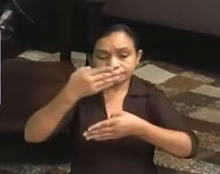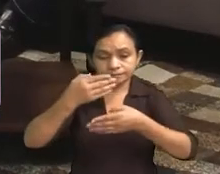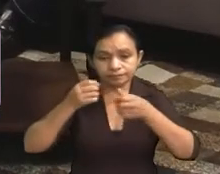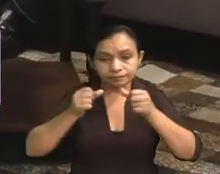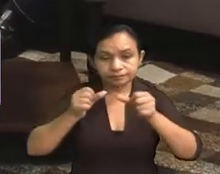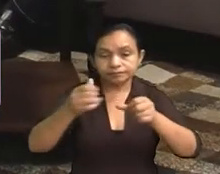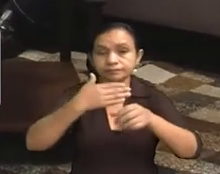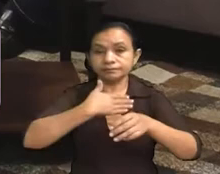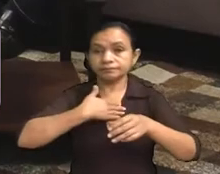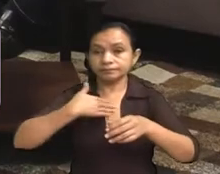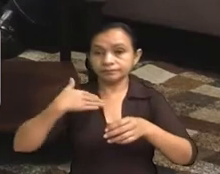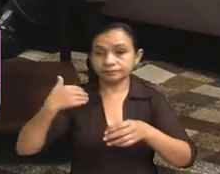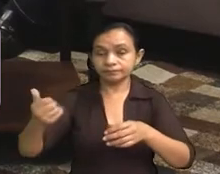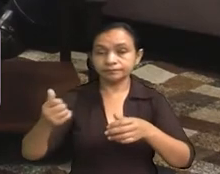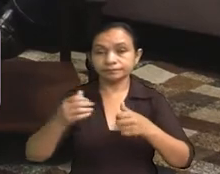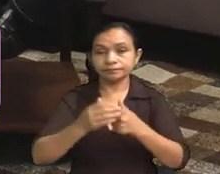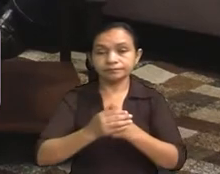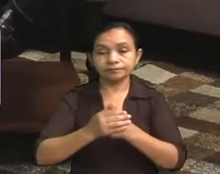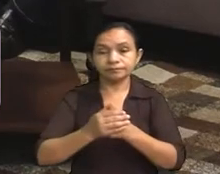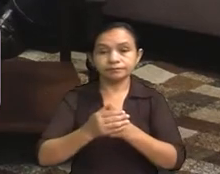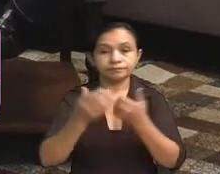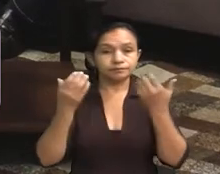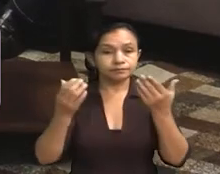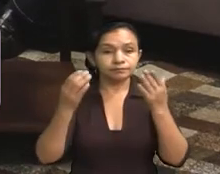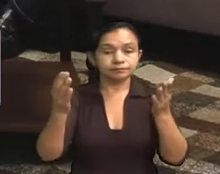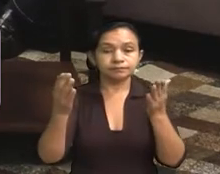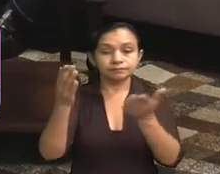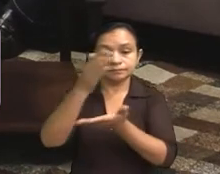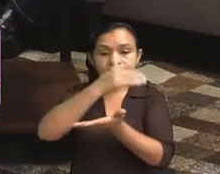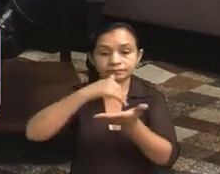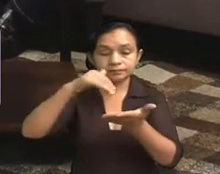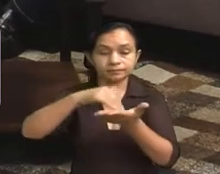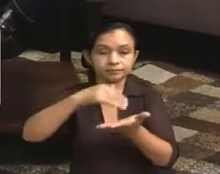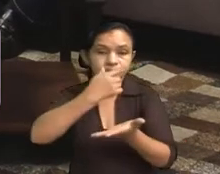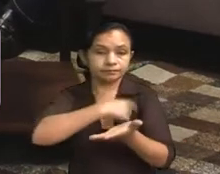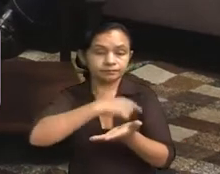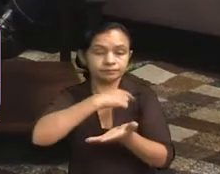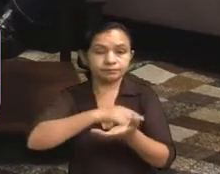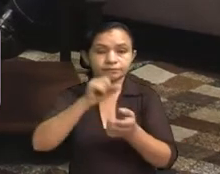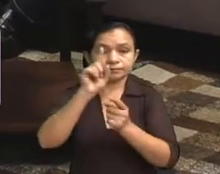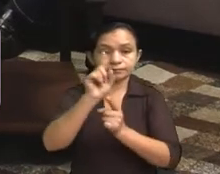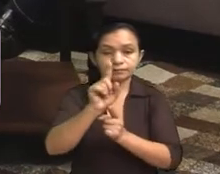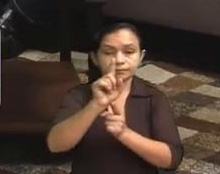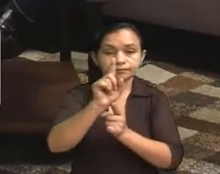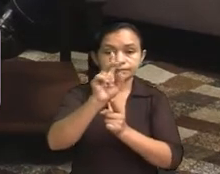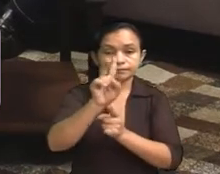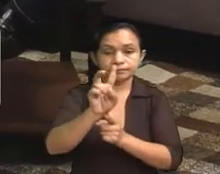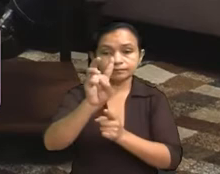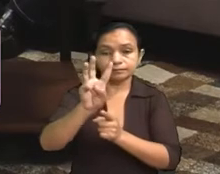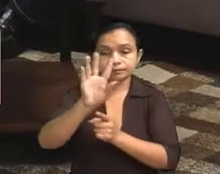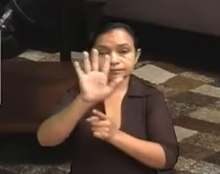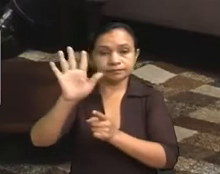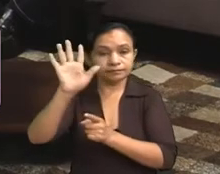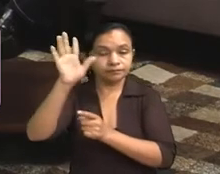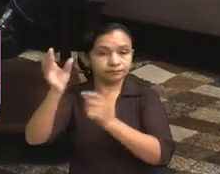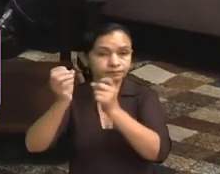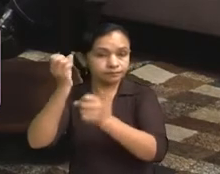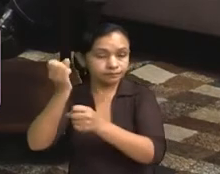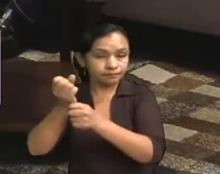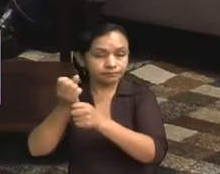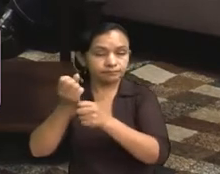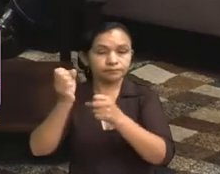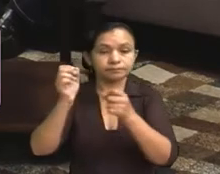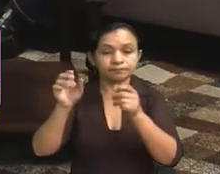el mejoramiento y acondicionamiento de centros de educación secundaria, de centros de educación de primaria,